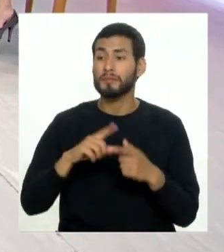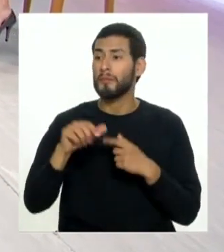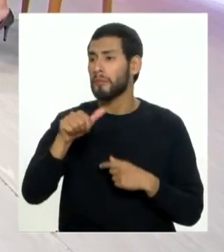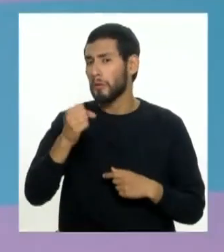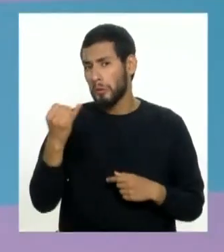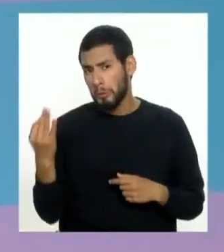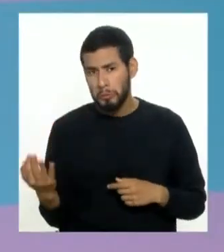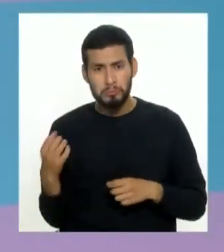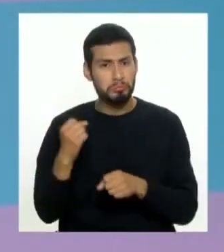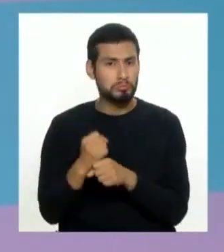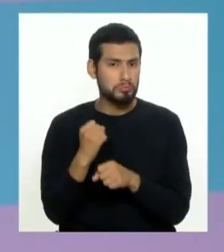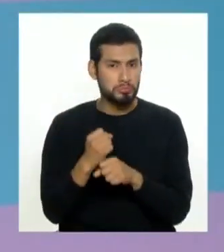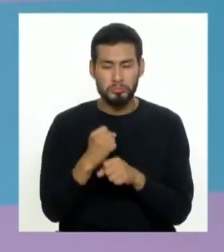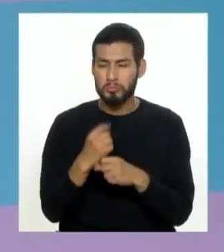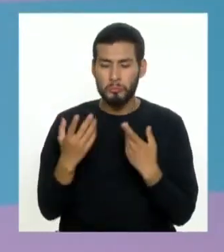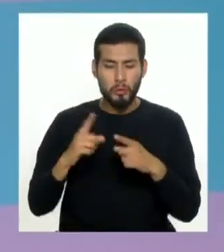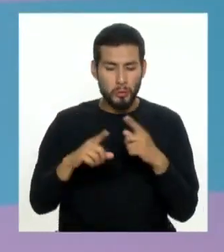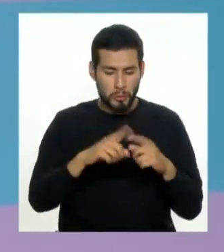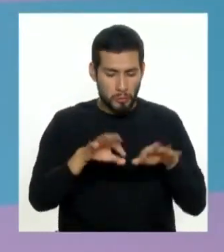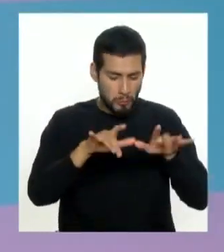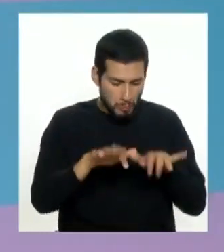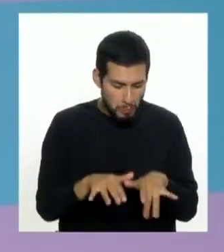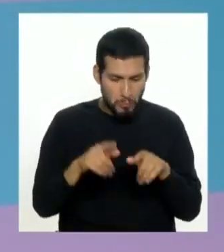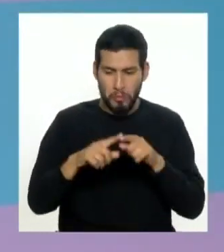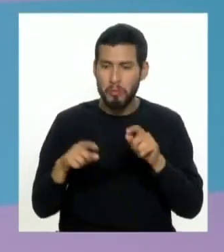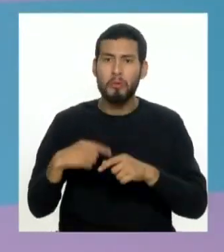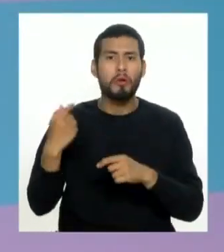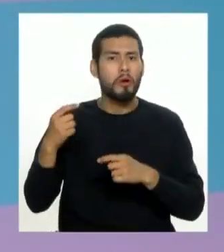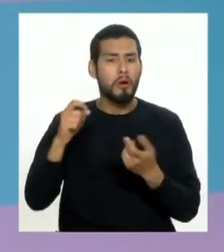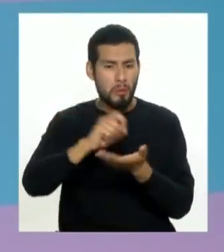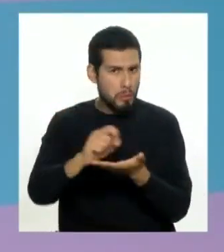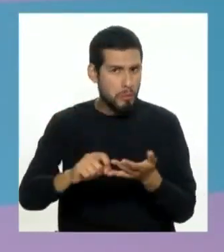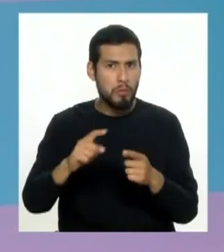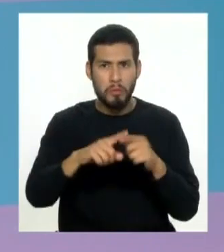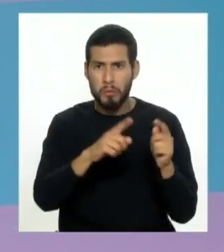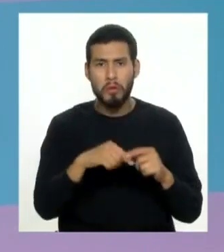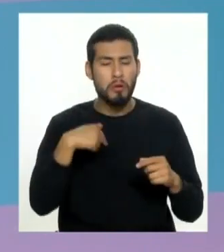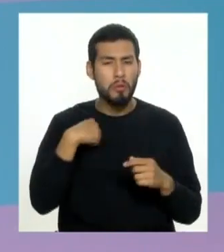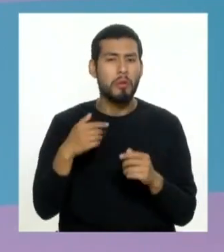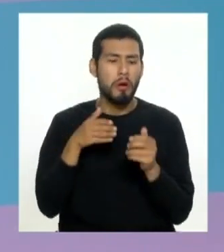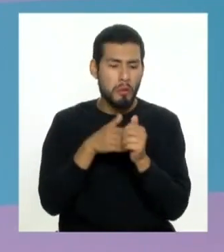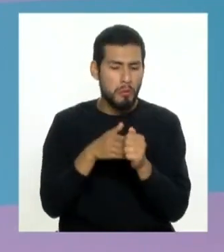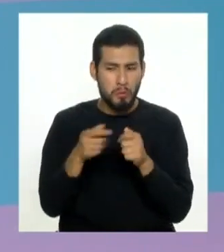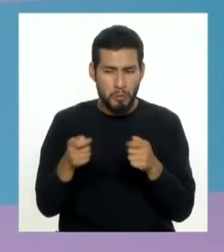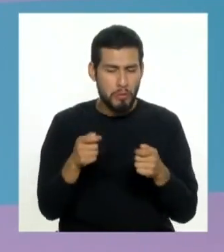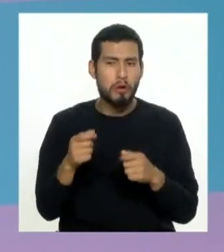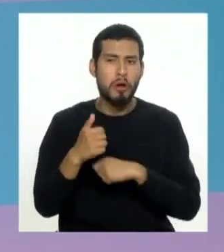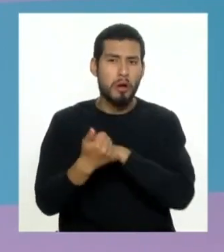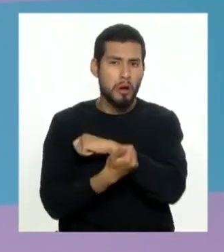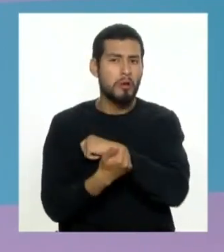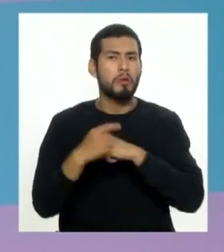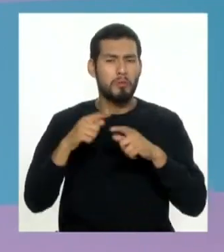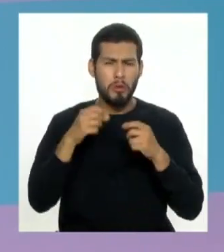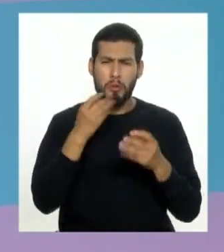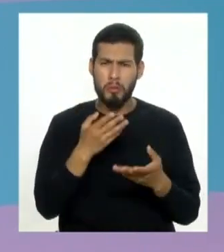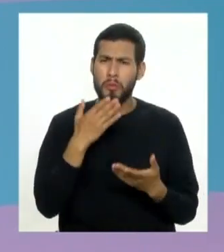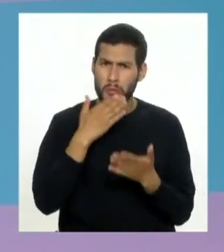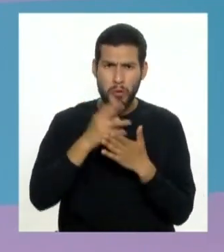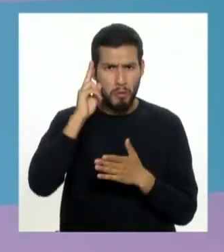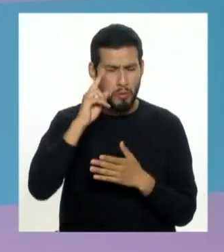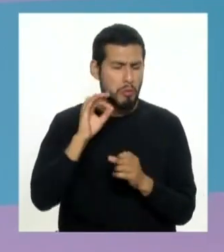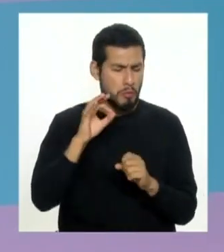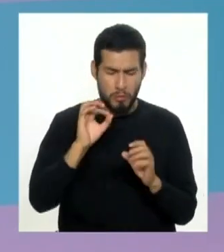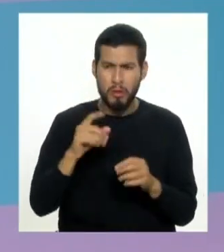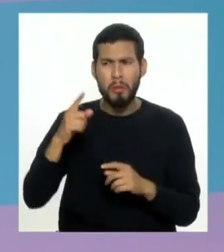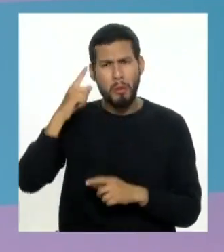trabajos, la actividad académica, administrativa, el paciente lo puede desarrollar y eso es importante tenerlo en cuenta porque hay mucha discriminación a la persona con